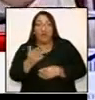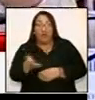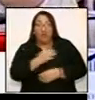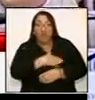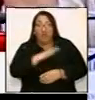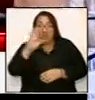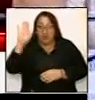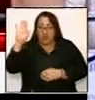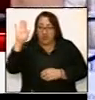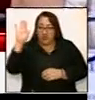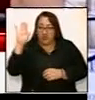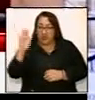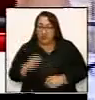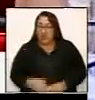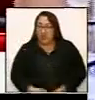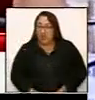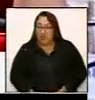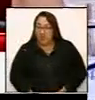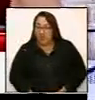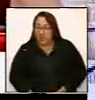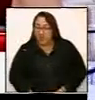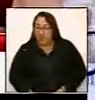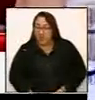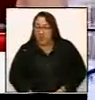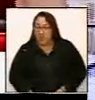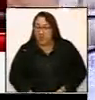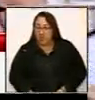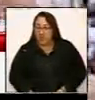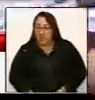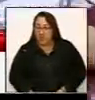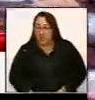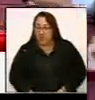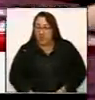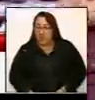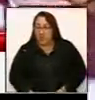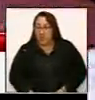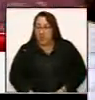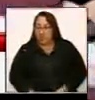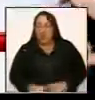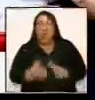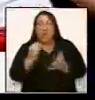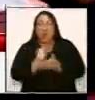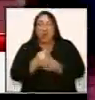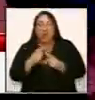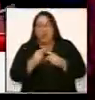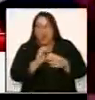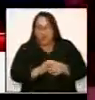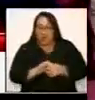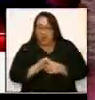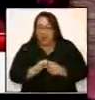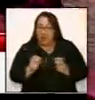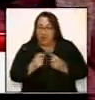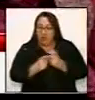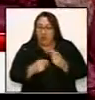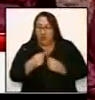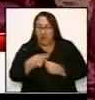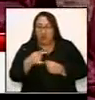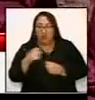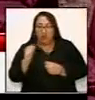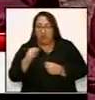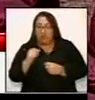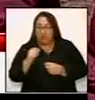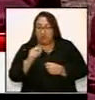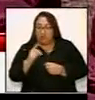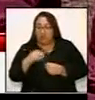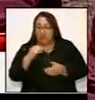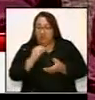hace expresarlo levantando la mano para ampliar la agenda en este momento. Entonces estamos ampliando la agenda, aprobado por unanimidad, congresista de Belaunde. Si pudiese